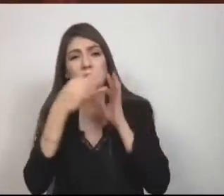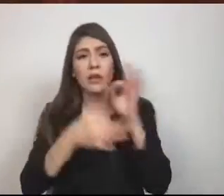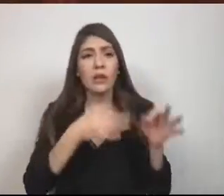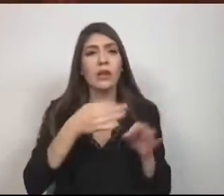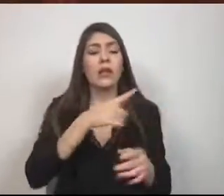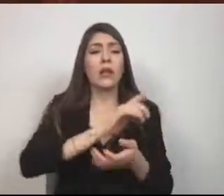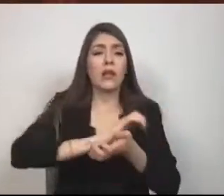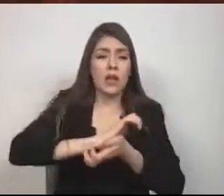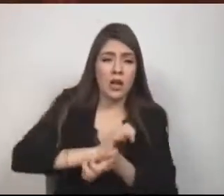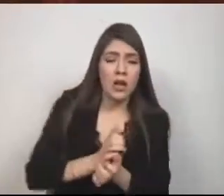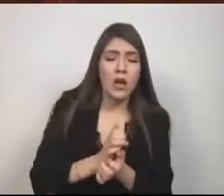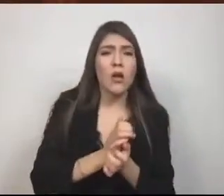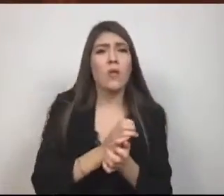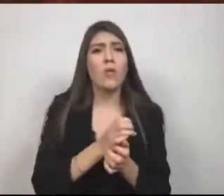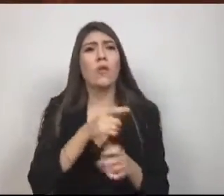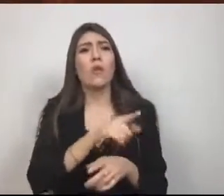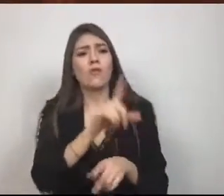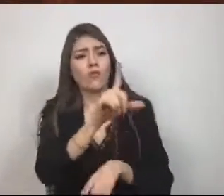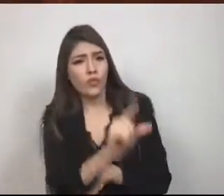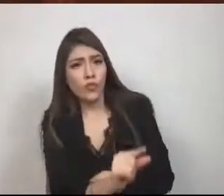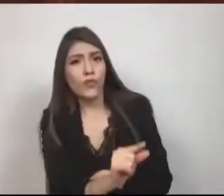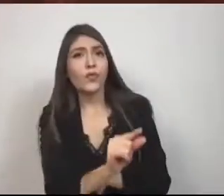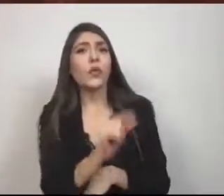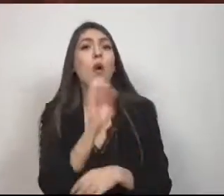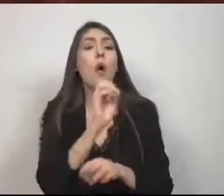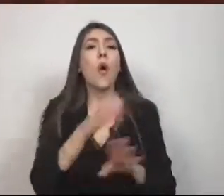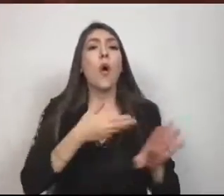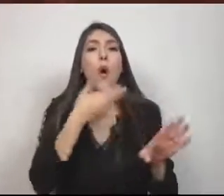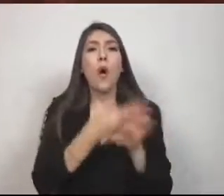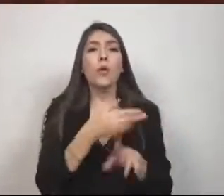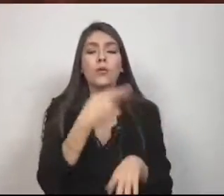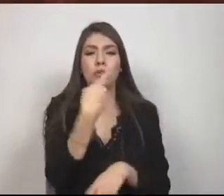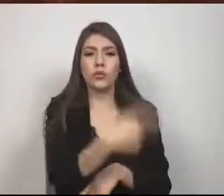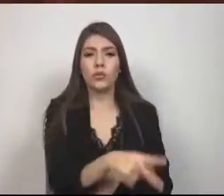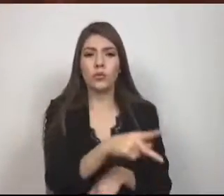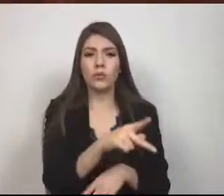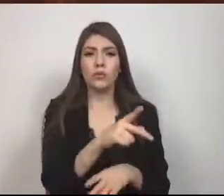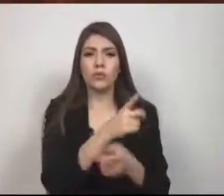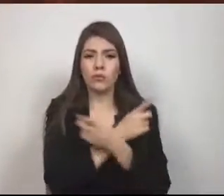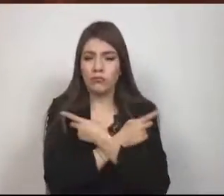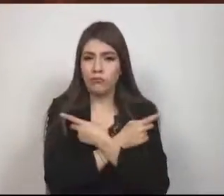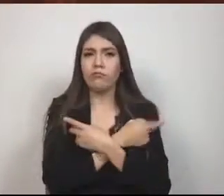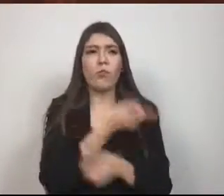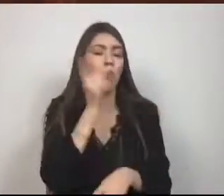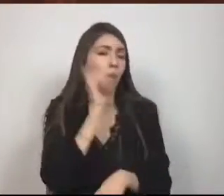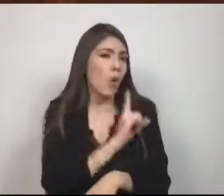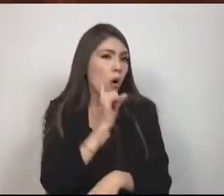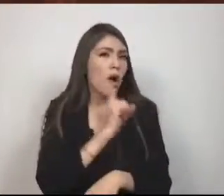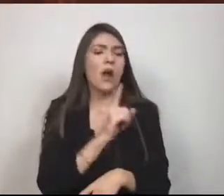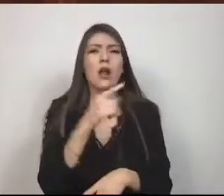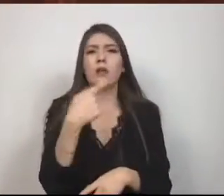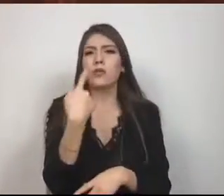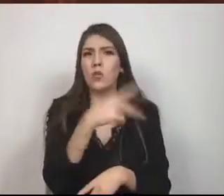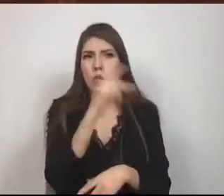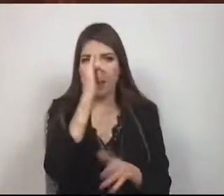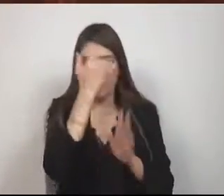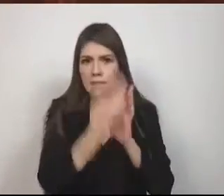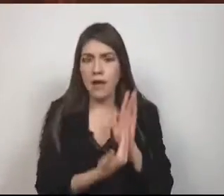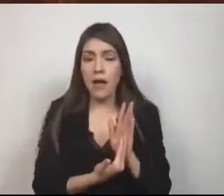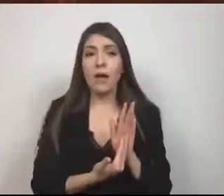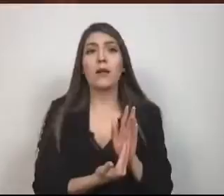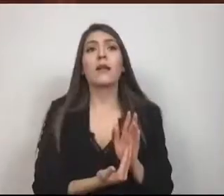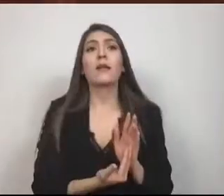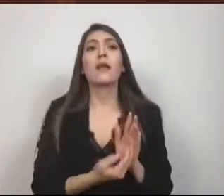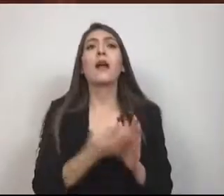o atentan contra su dignidad, su nombre y su imagen, reiterando patrones nocivos para su desarrollo humano